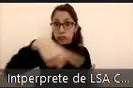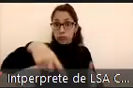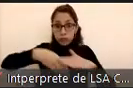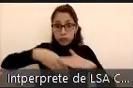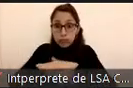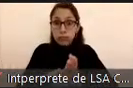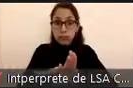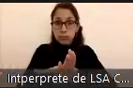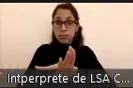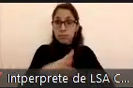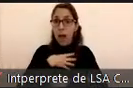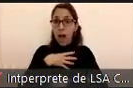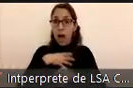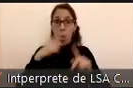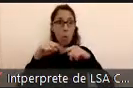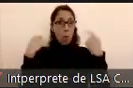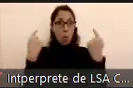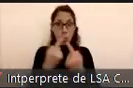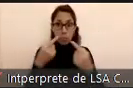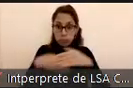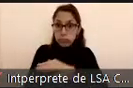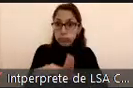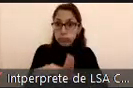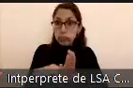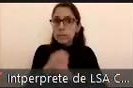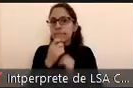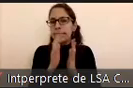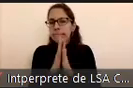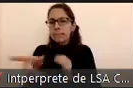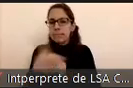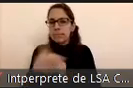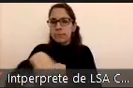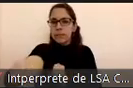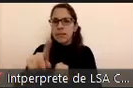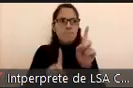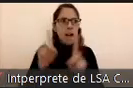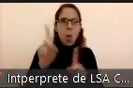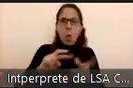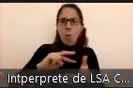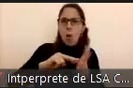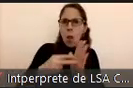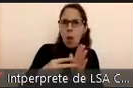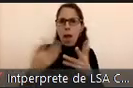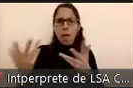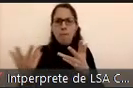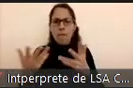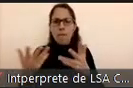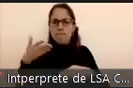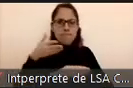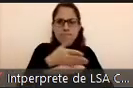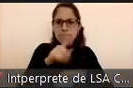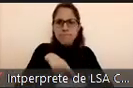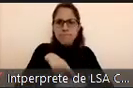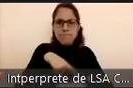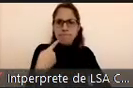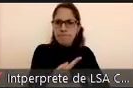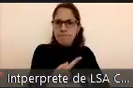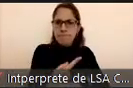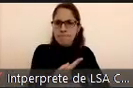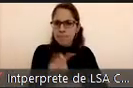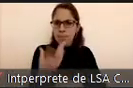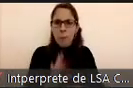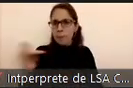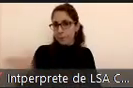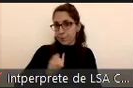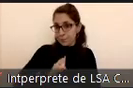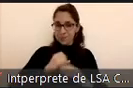algún inconveniente para ingresar al aula virtual, me lo escribe en